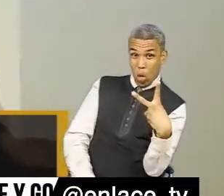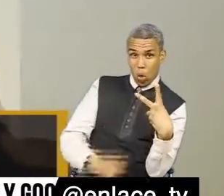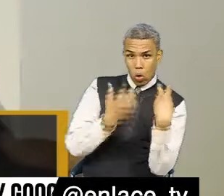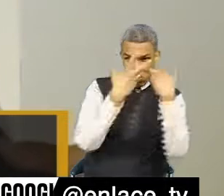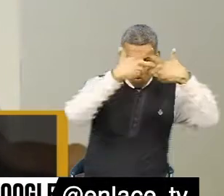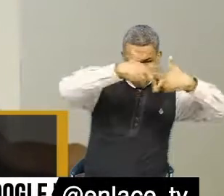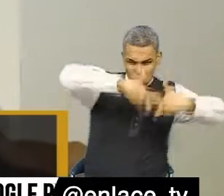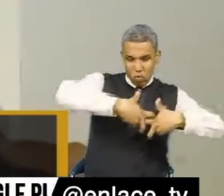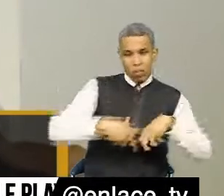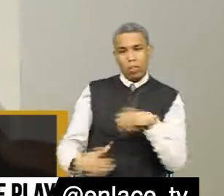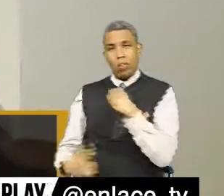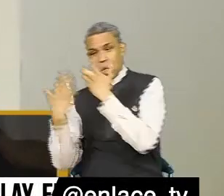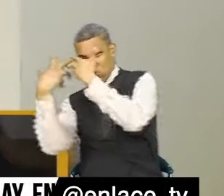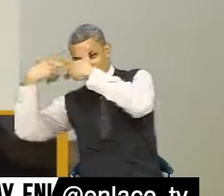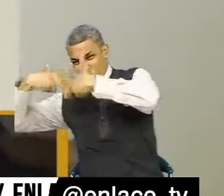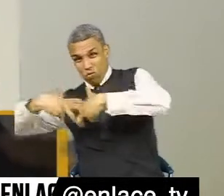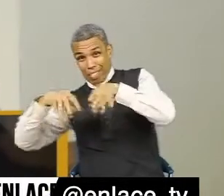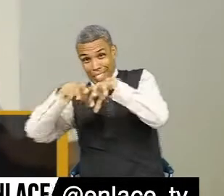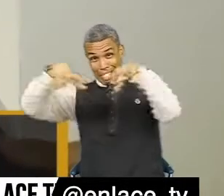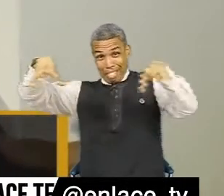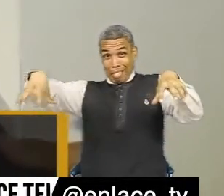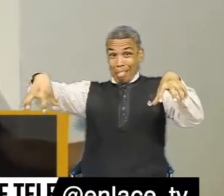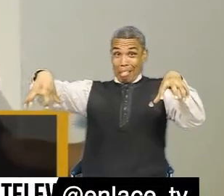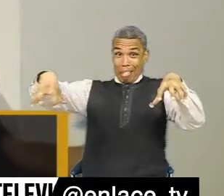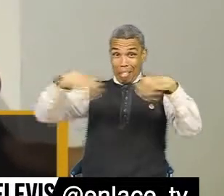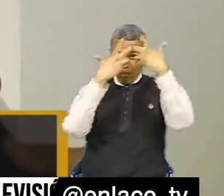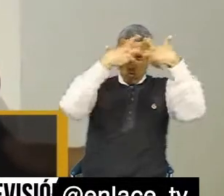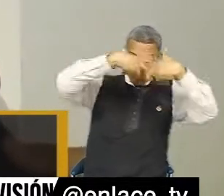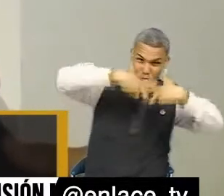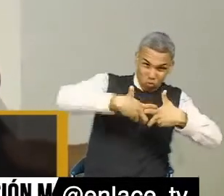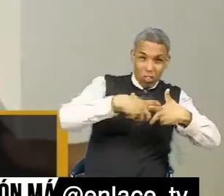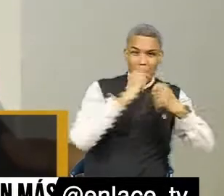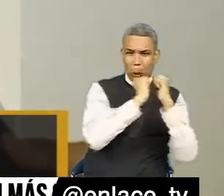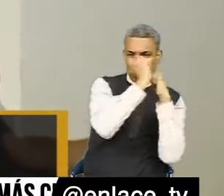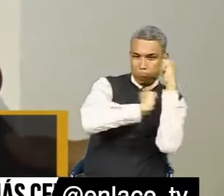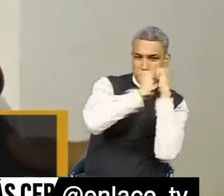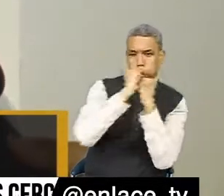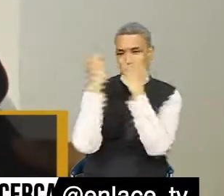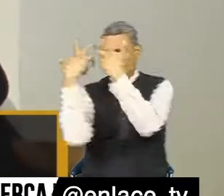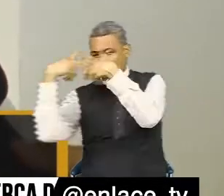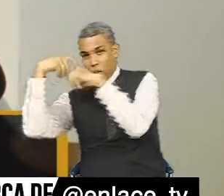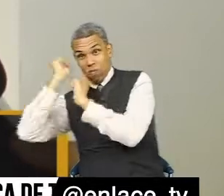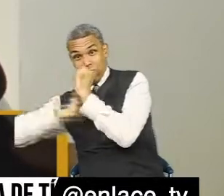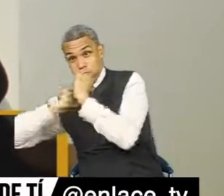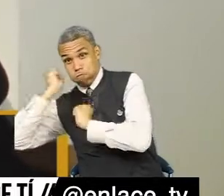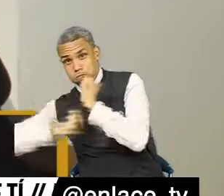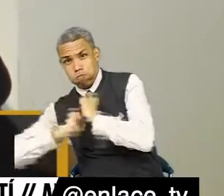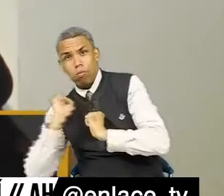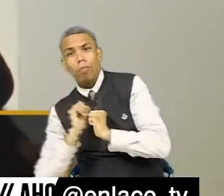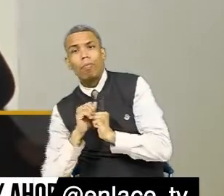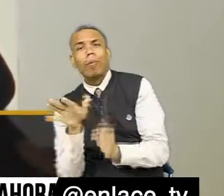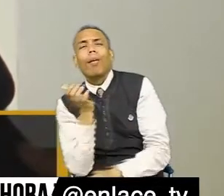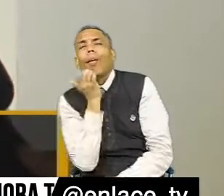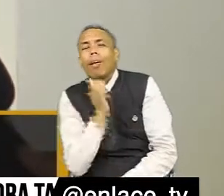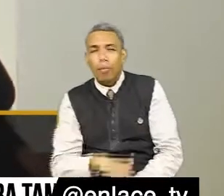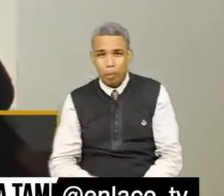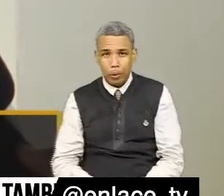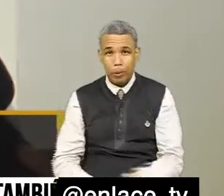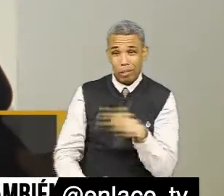de su producción y en estos momentos si los dos distribuidores exclusivos no le mueven el producto serpico lo